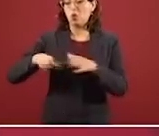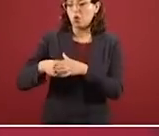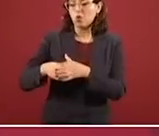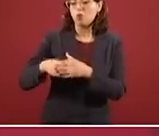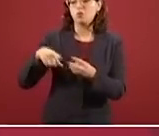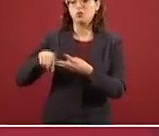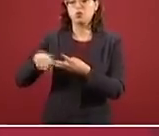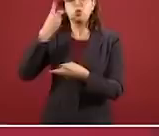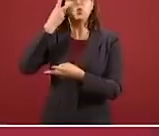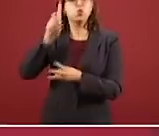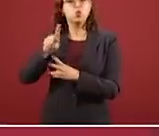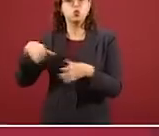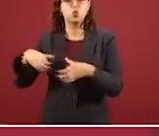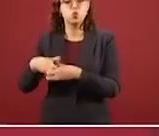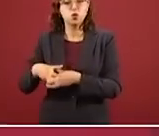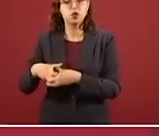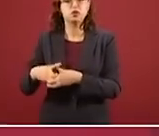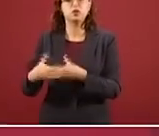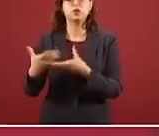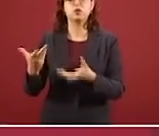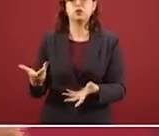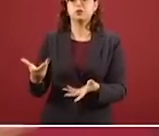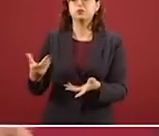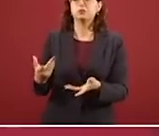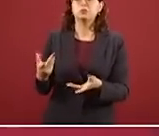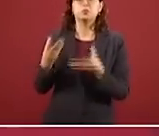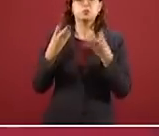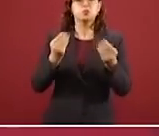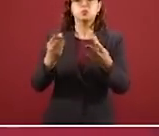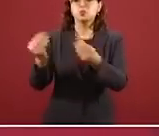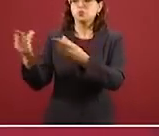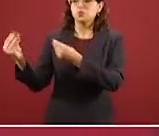pequeños propietarios no sabían